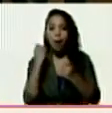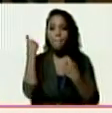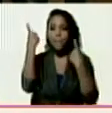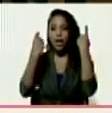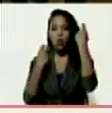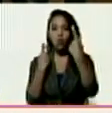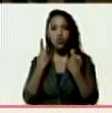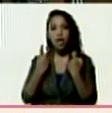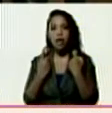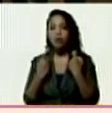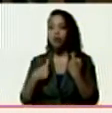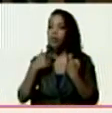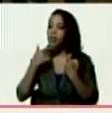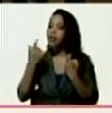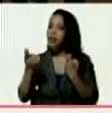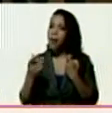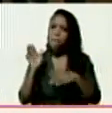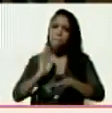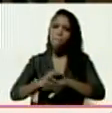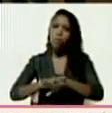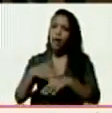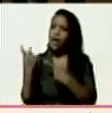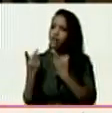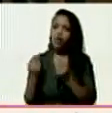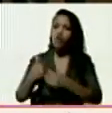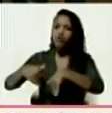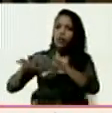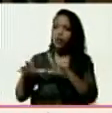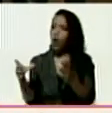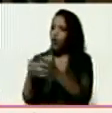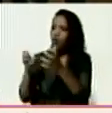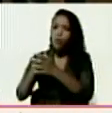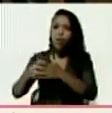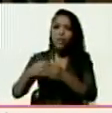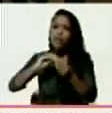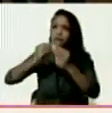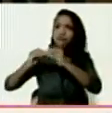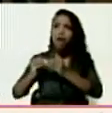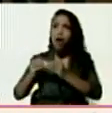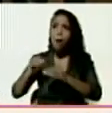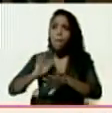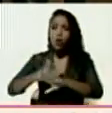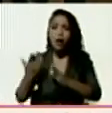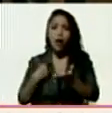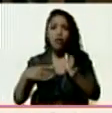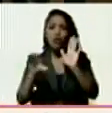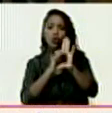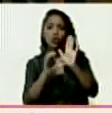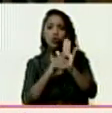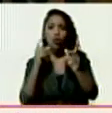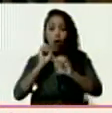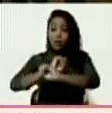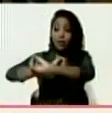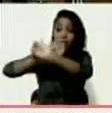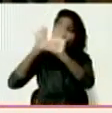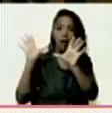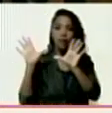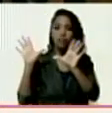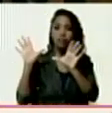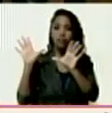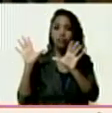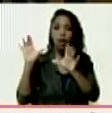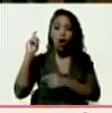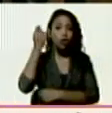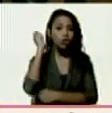decían, ¿por qué no se suspendió la sesión de instalación? La Constitución, además de ser muy clara,